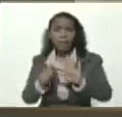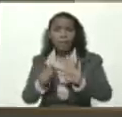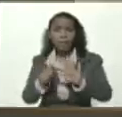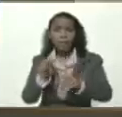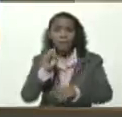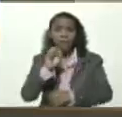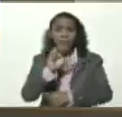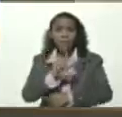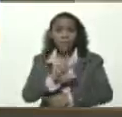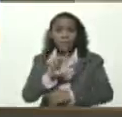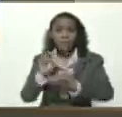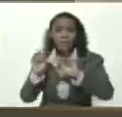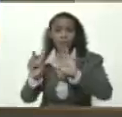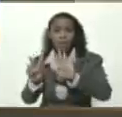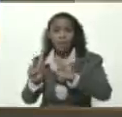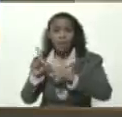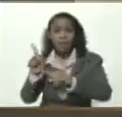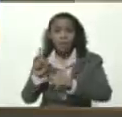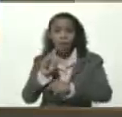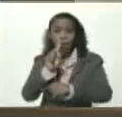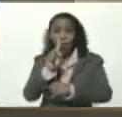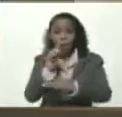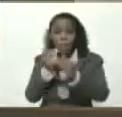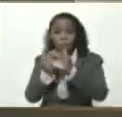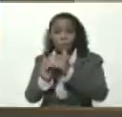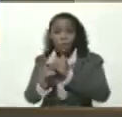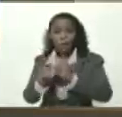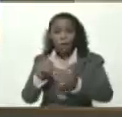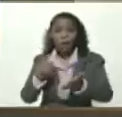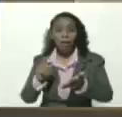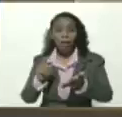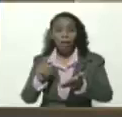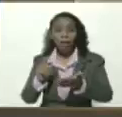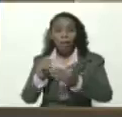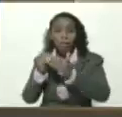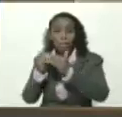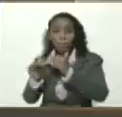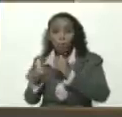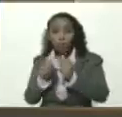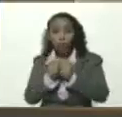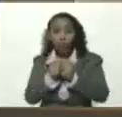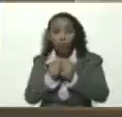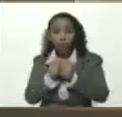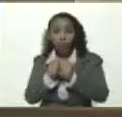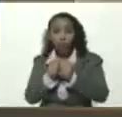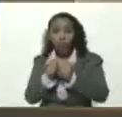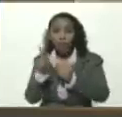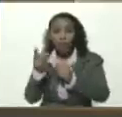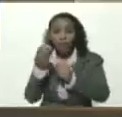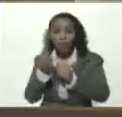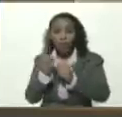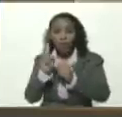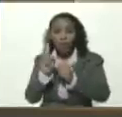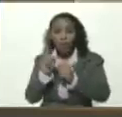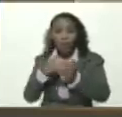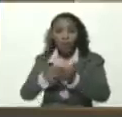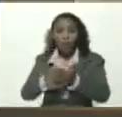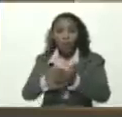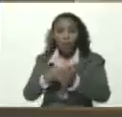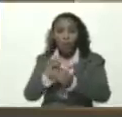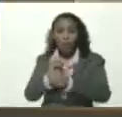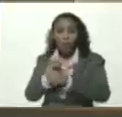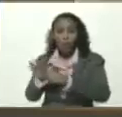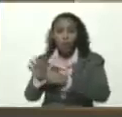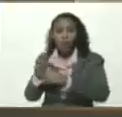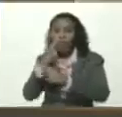2637. Es un mensaje de texto que se envía ese número con el número de cédula, y de